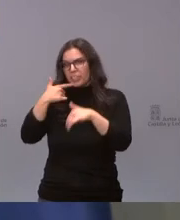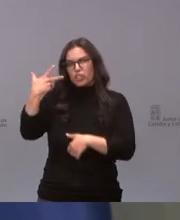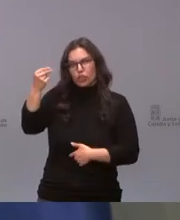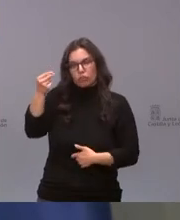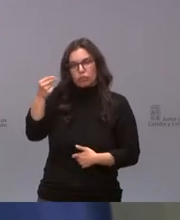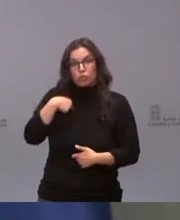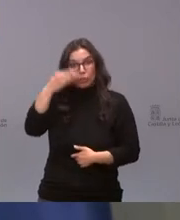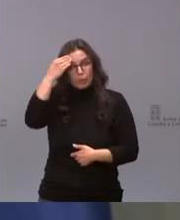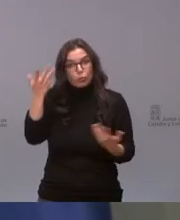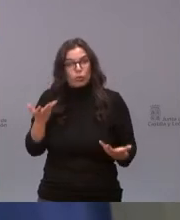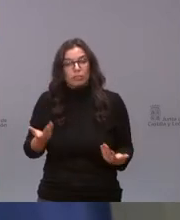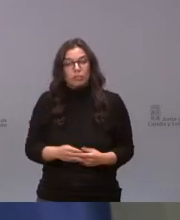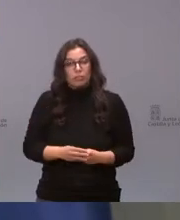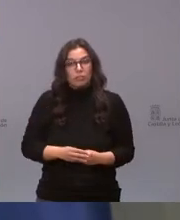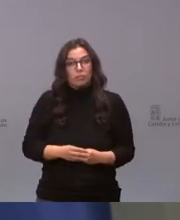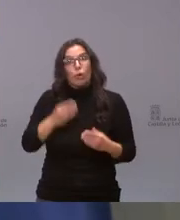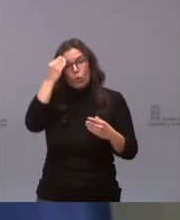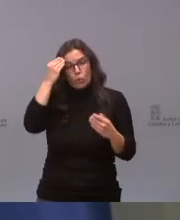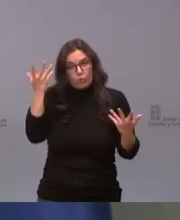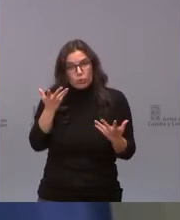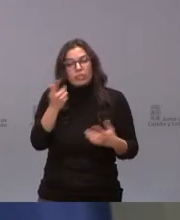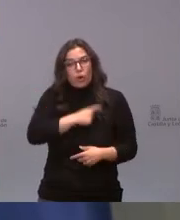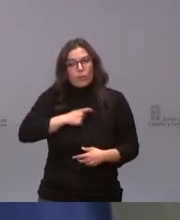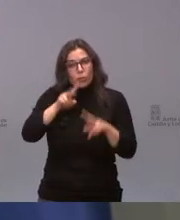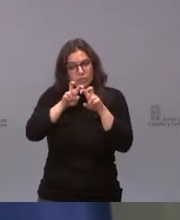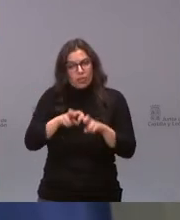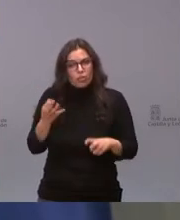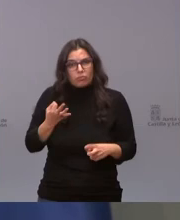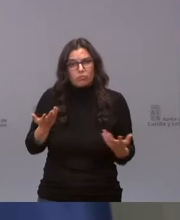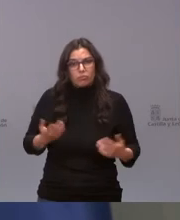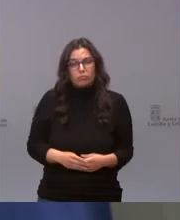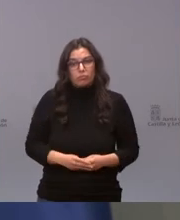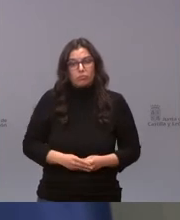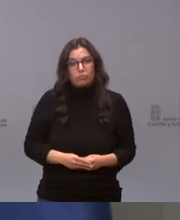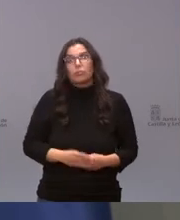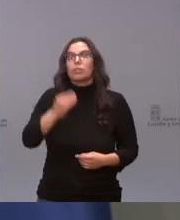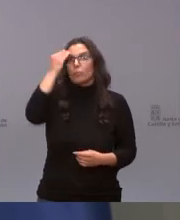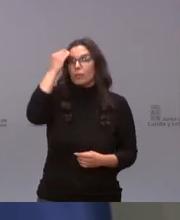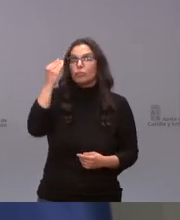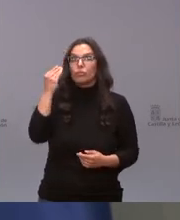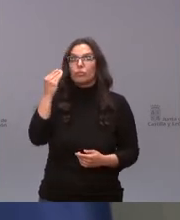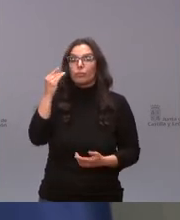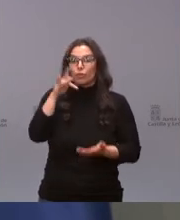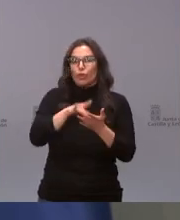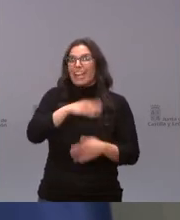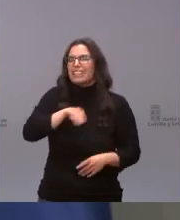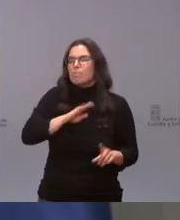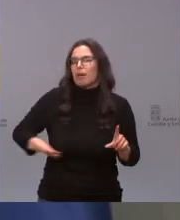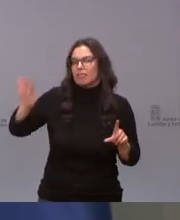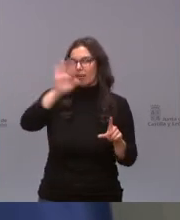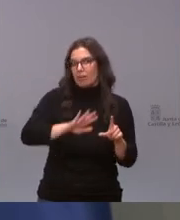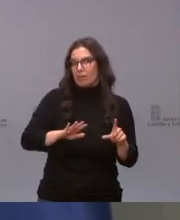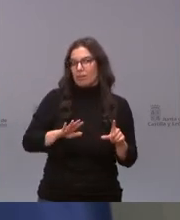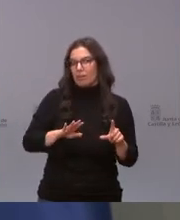urgente una comisión de investigación sobre lo sucedido. Y creo que lo que ha sucedido en toda España. Y